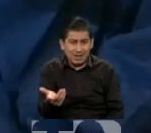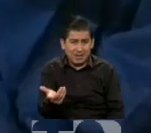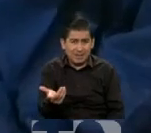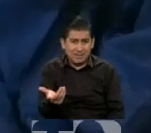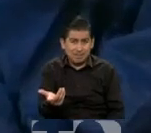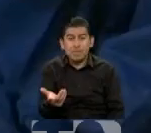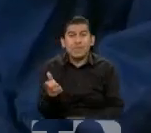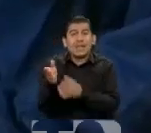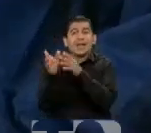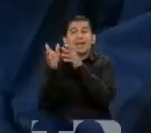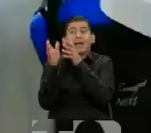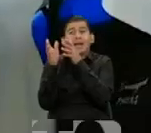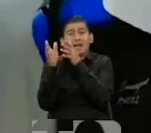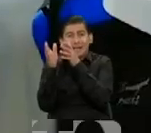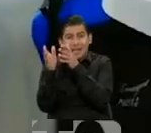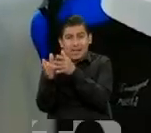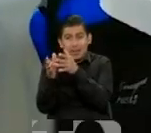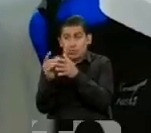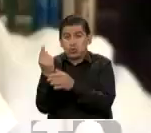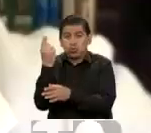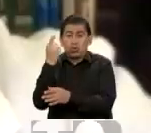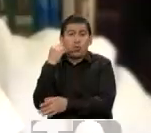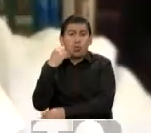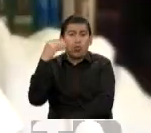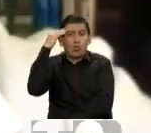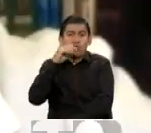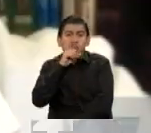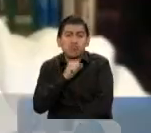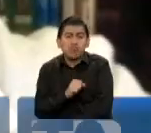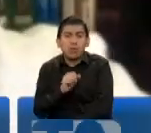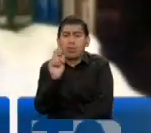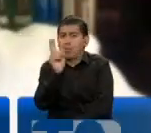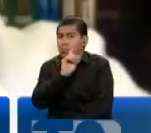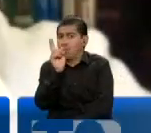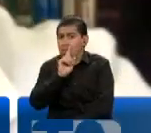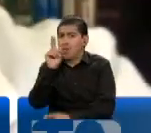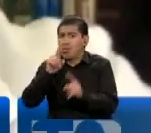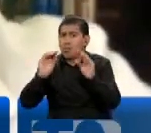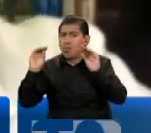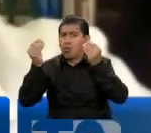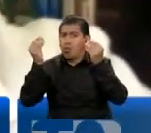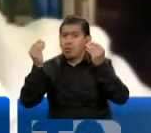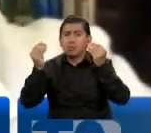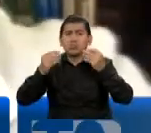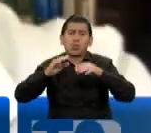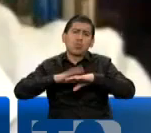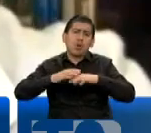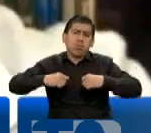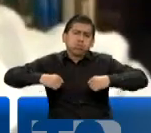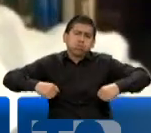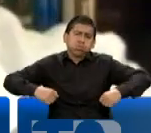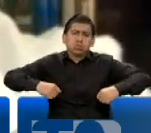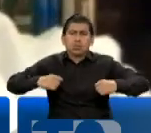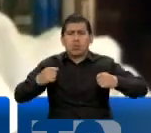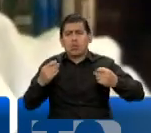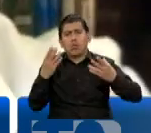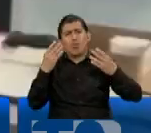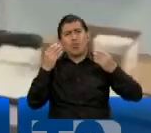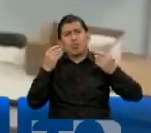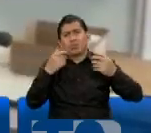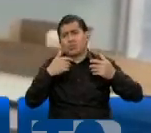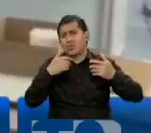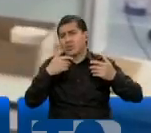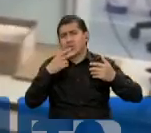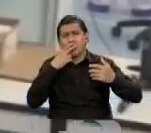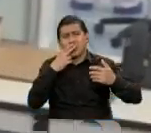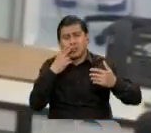no son exclusivos para personas adultas mayores. Muchos pacientes jóvenes con sobrepeso y obesidad pueden acabar en terapia intensiva.